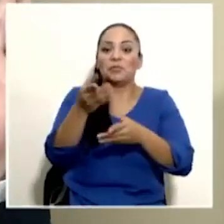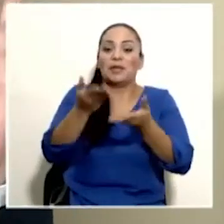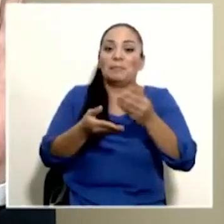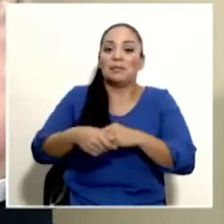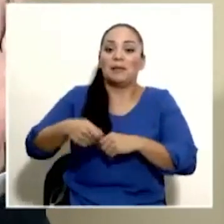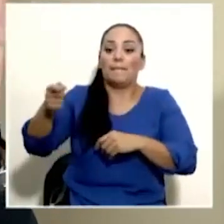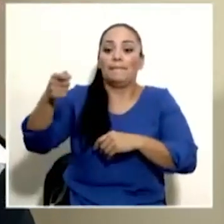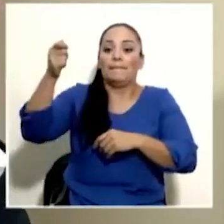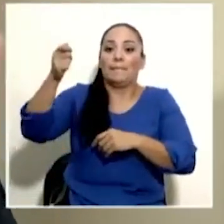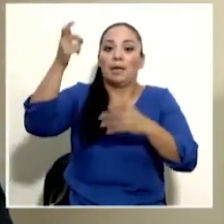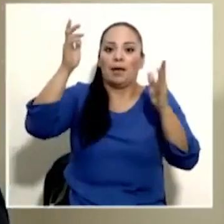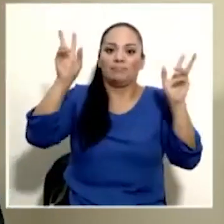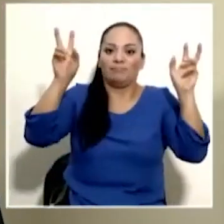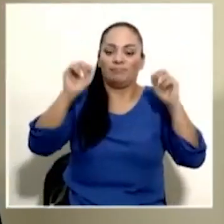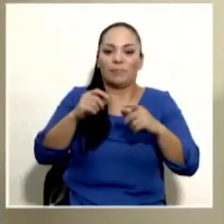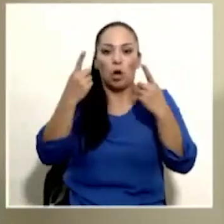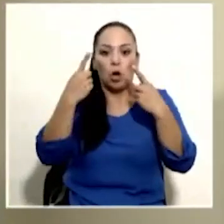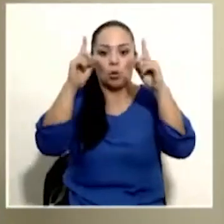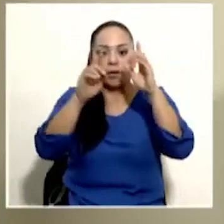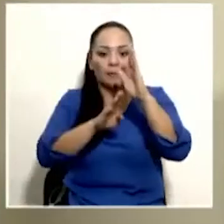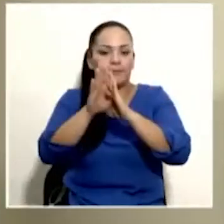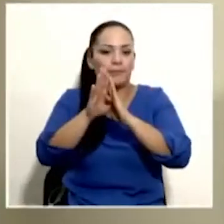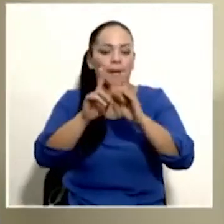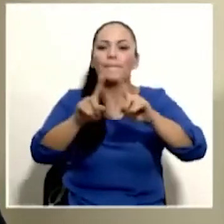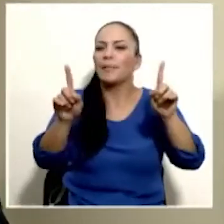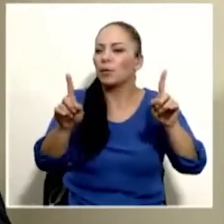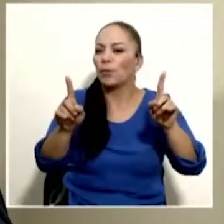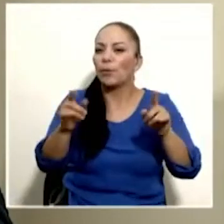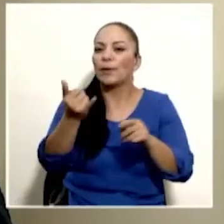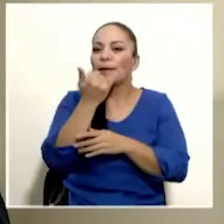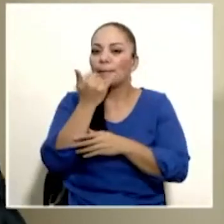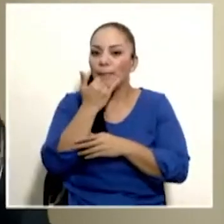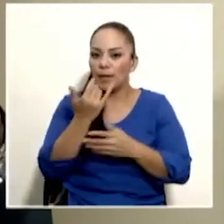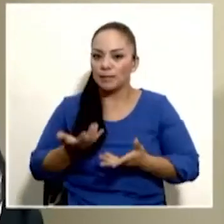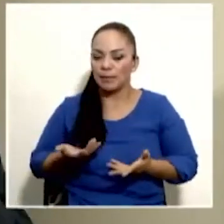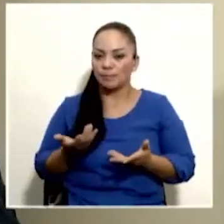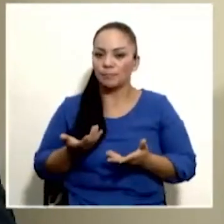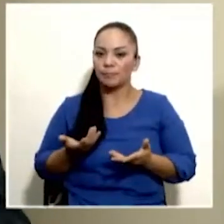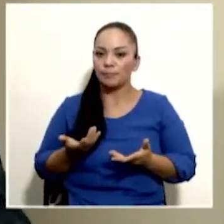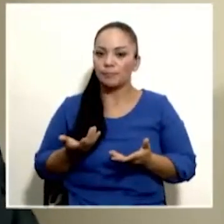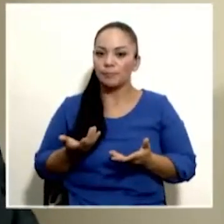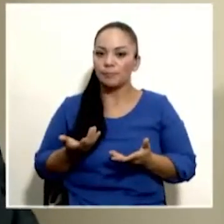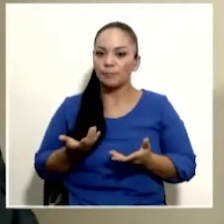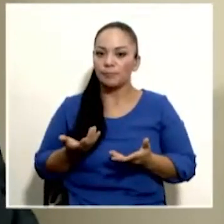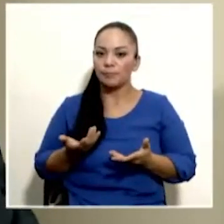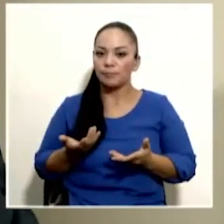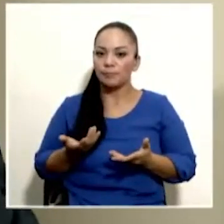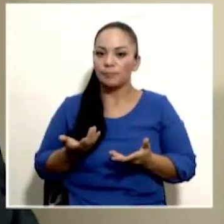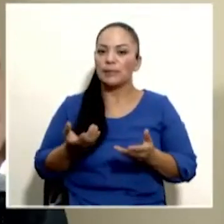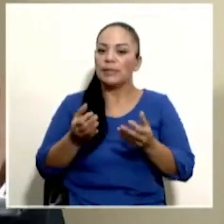logren levantar el flujo de caja que pasa es el el deber de cuidar la